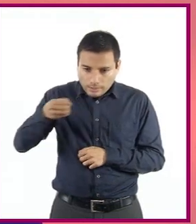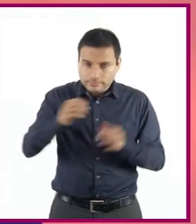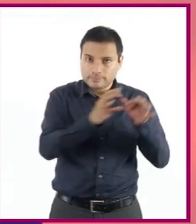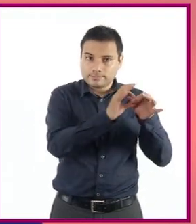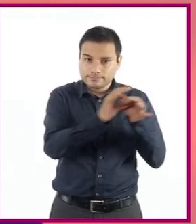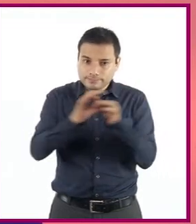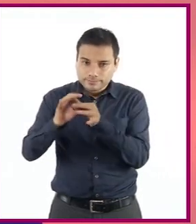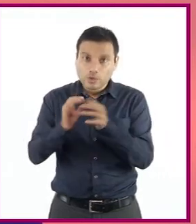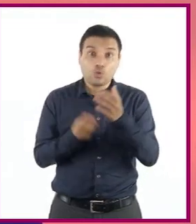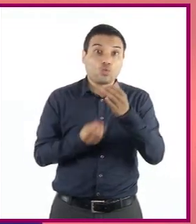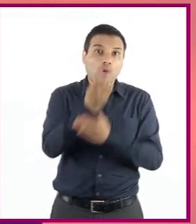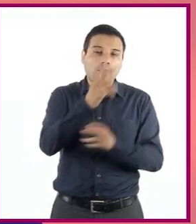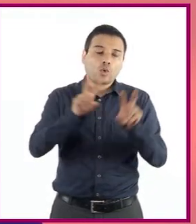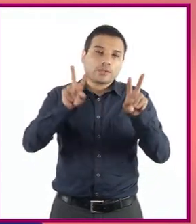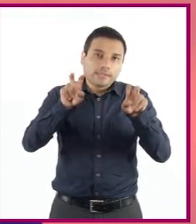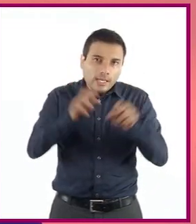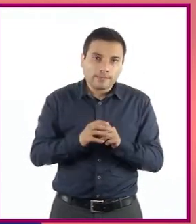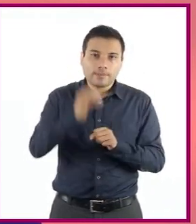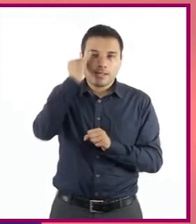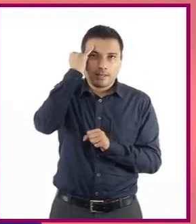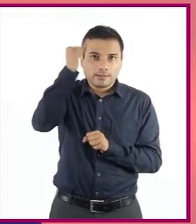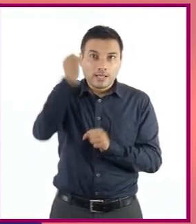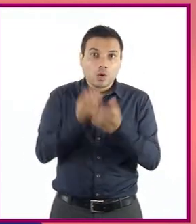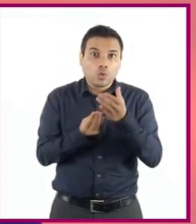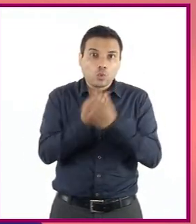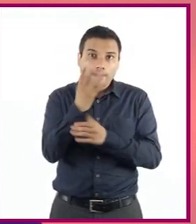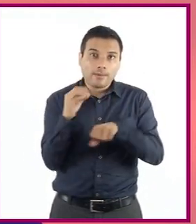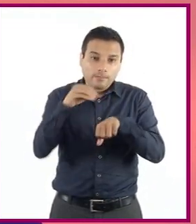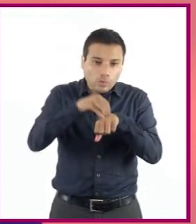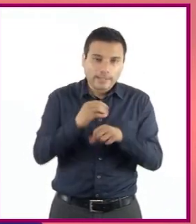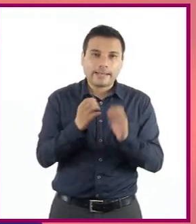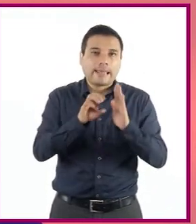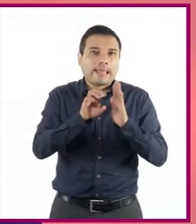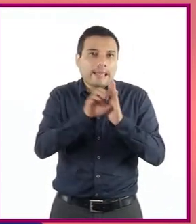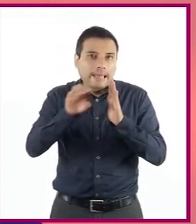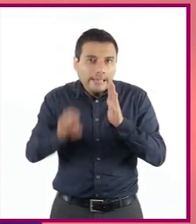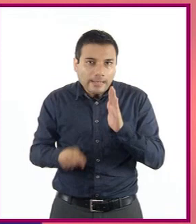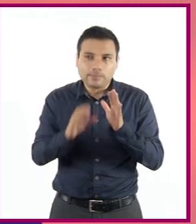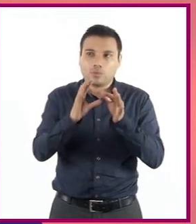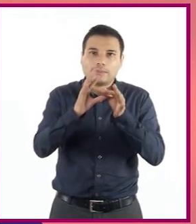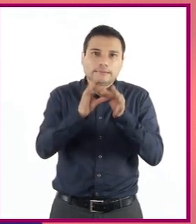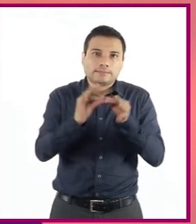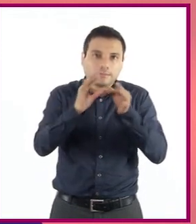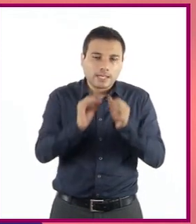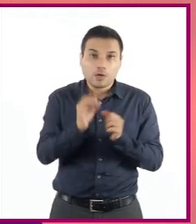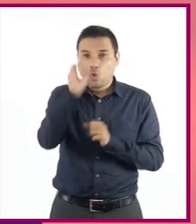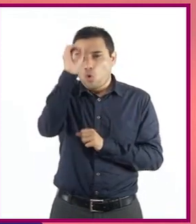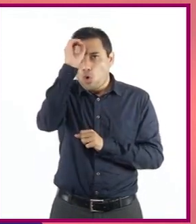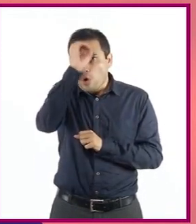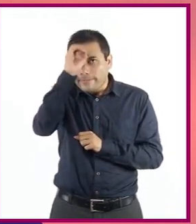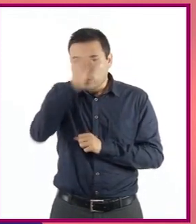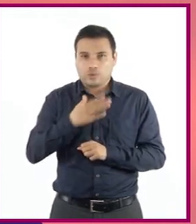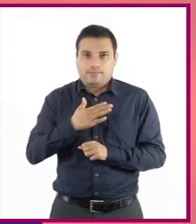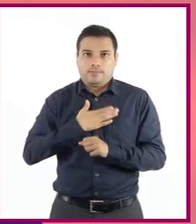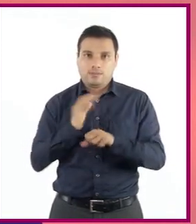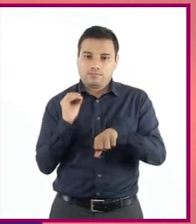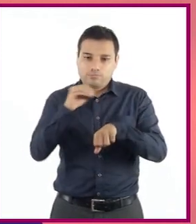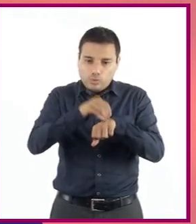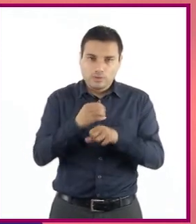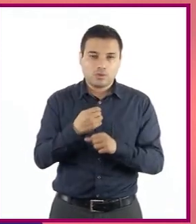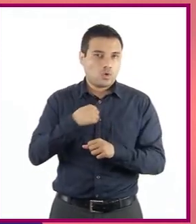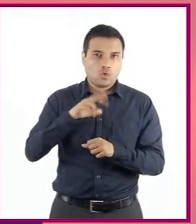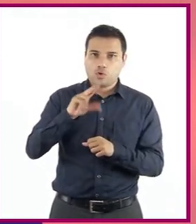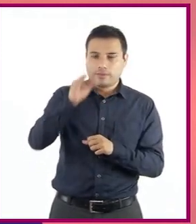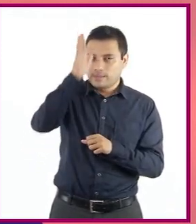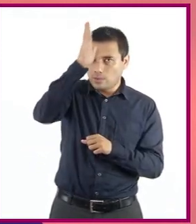tema, añadir ideas, aclarar o explicar, ejemplificar, introducir una opinión personal, indicar oposición